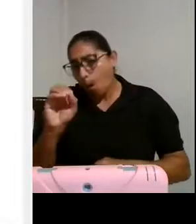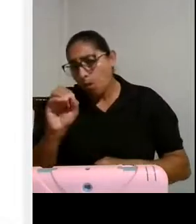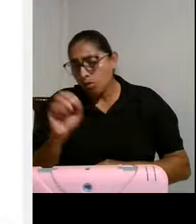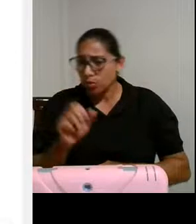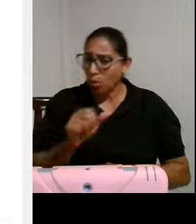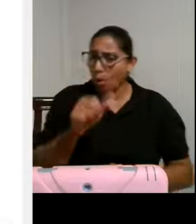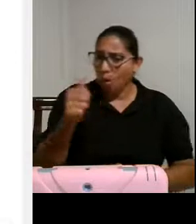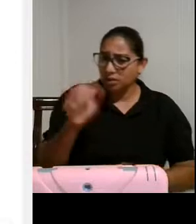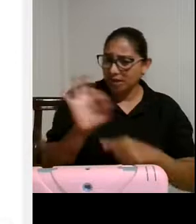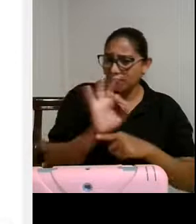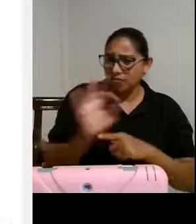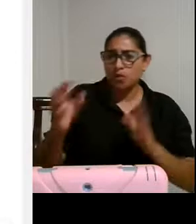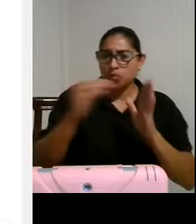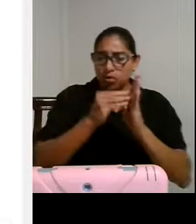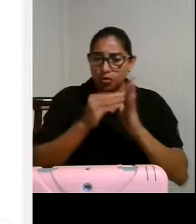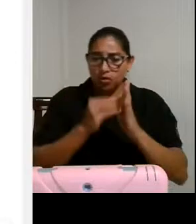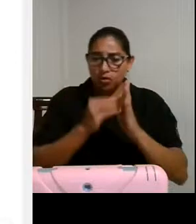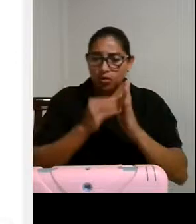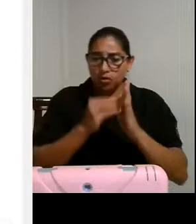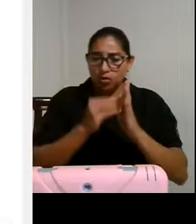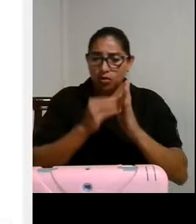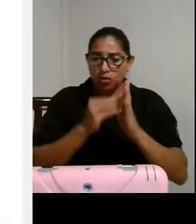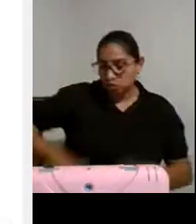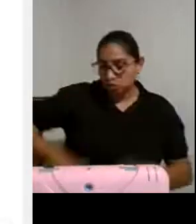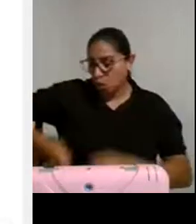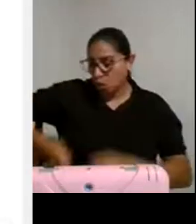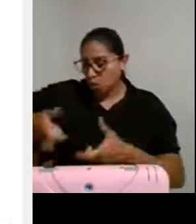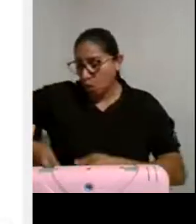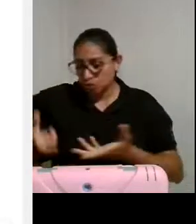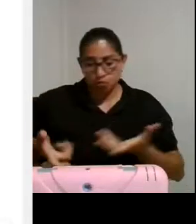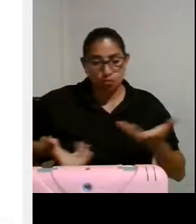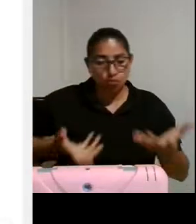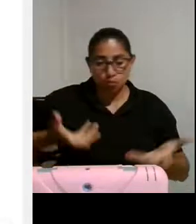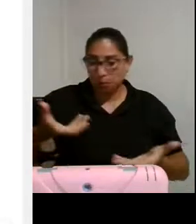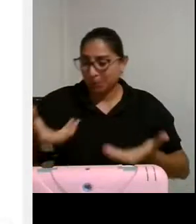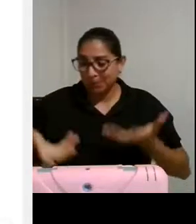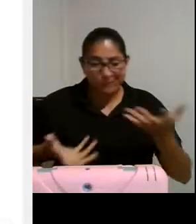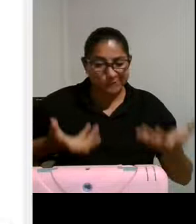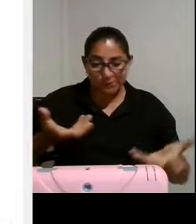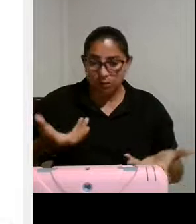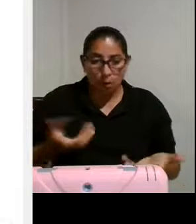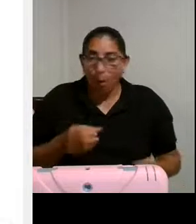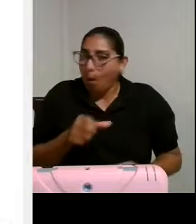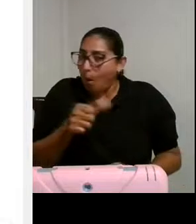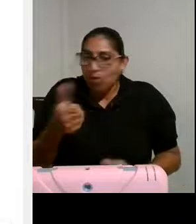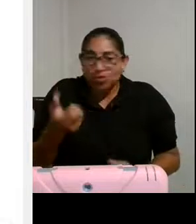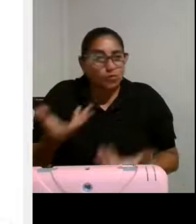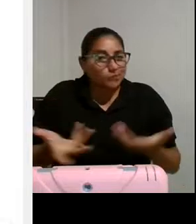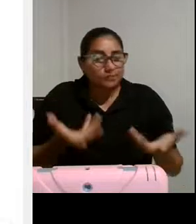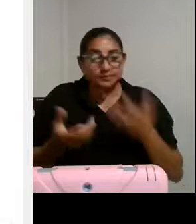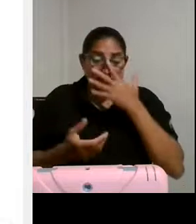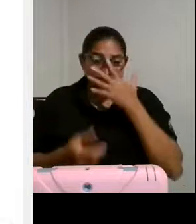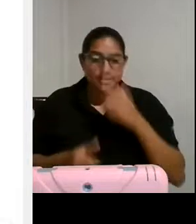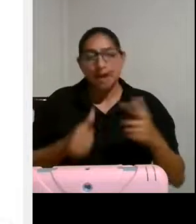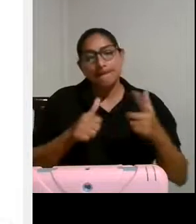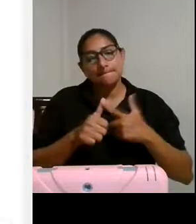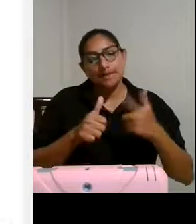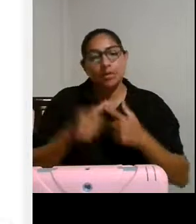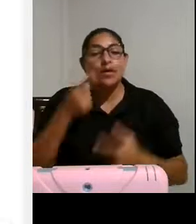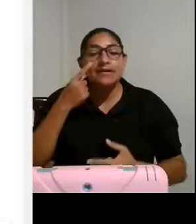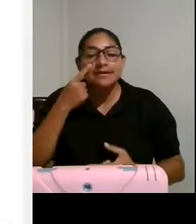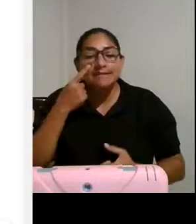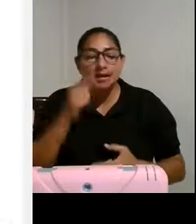también incluían esta de ingresos o la de costos o en Ujú. otro ejercicio. Sí, habría que ver los